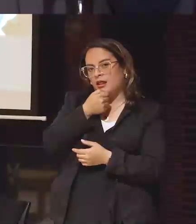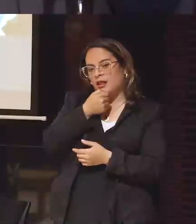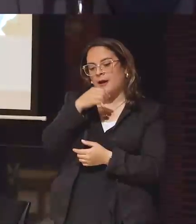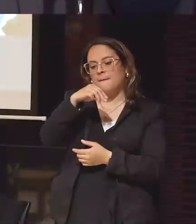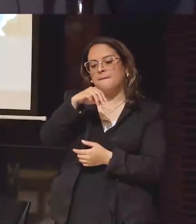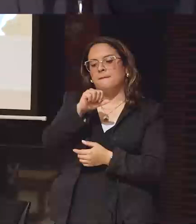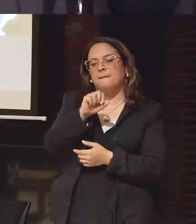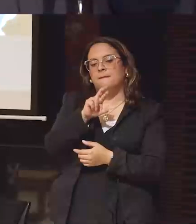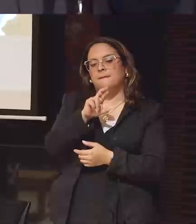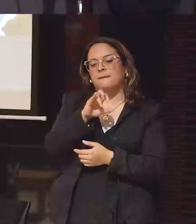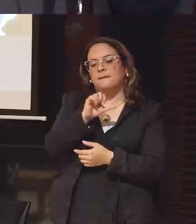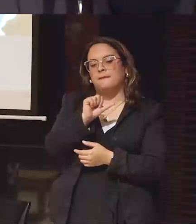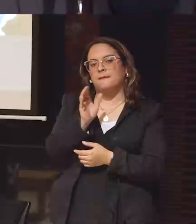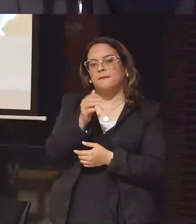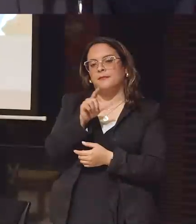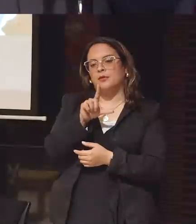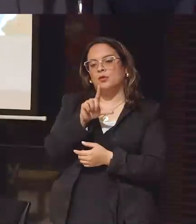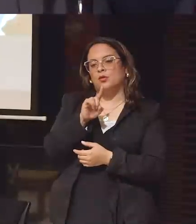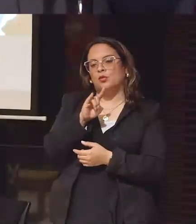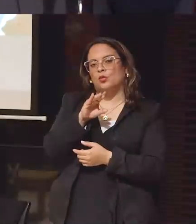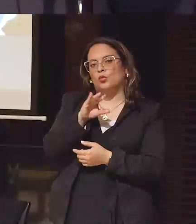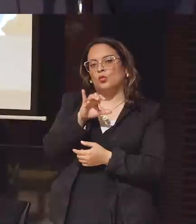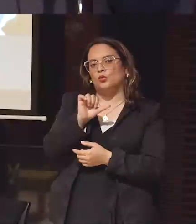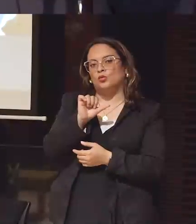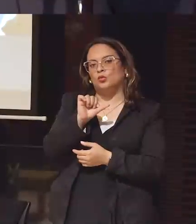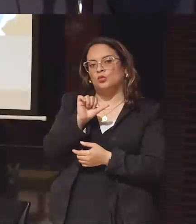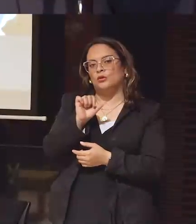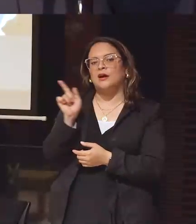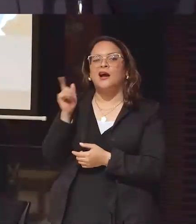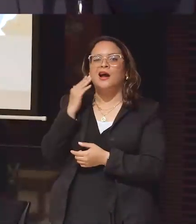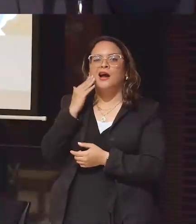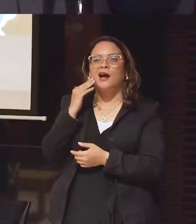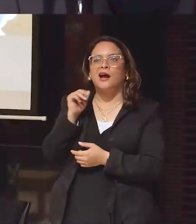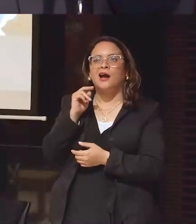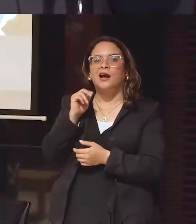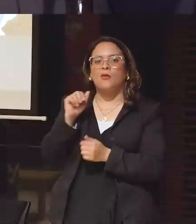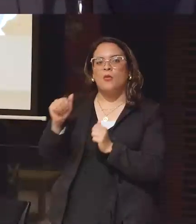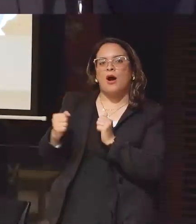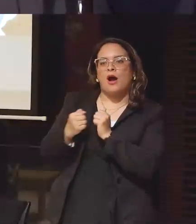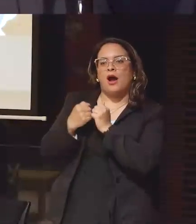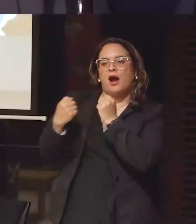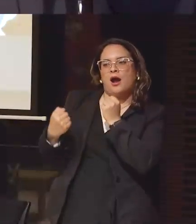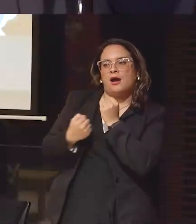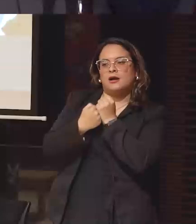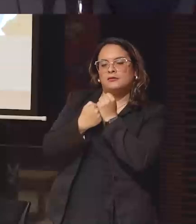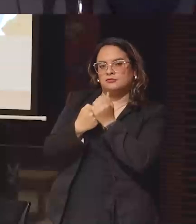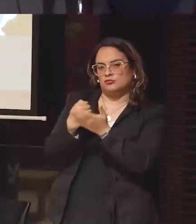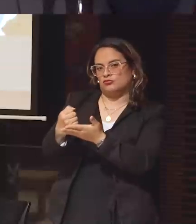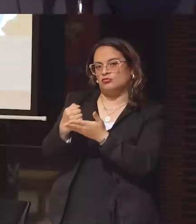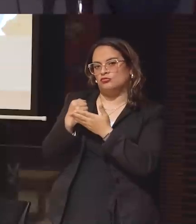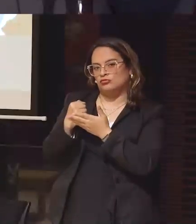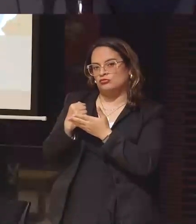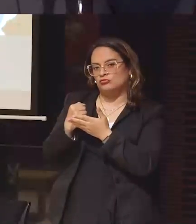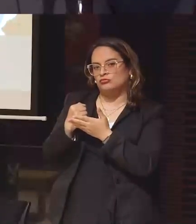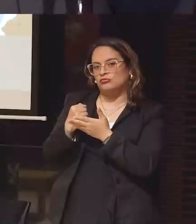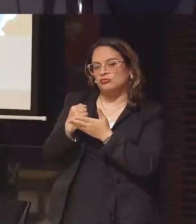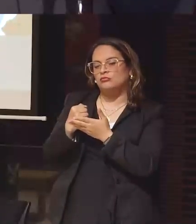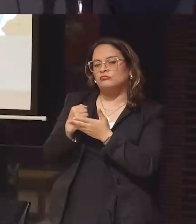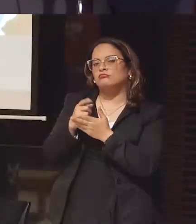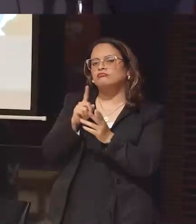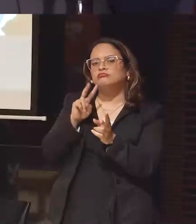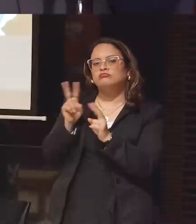María Lucía García, que es como su, no sé si su mano derecha sea lo más adecuado, pero en todo caso su